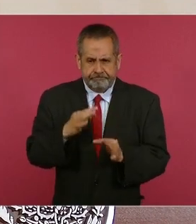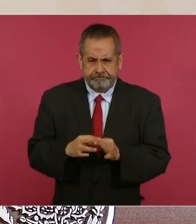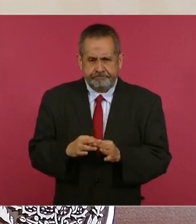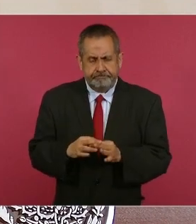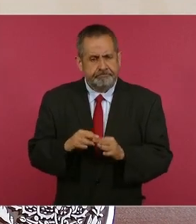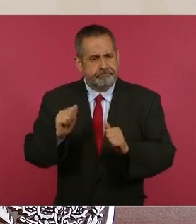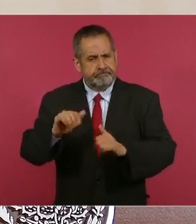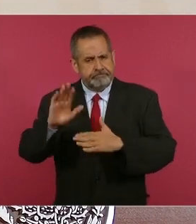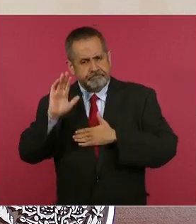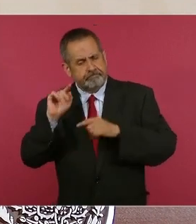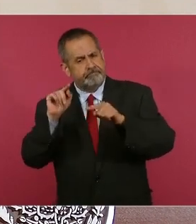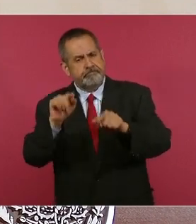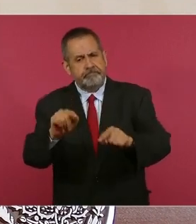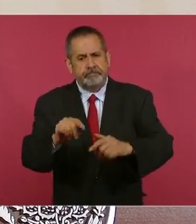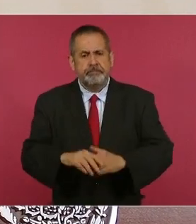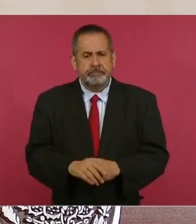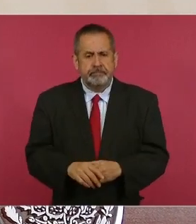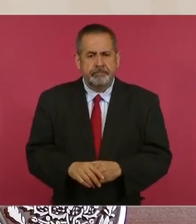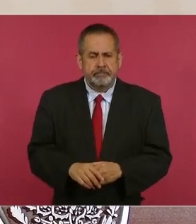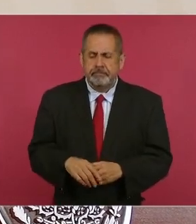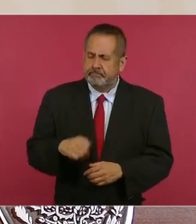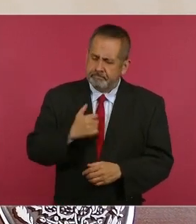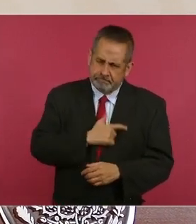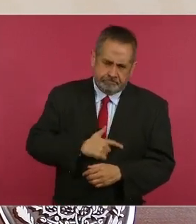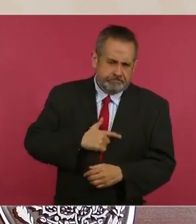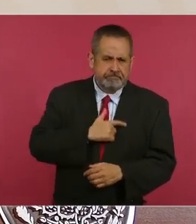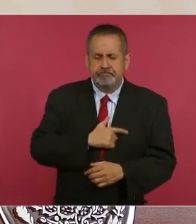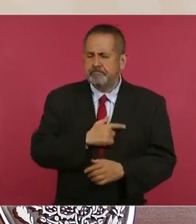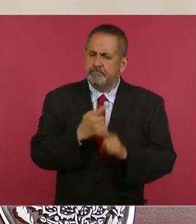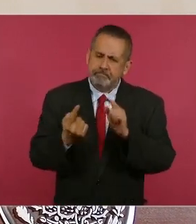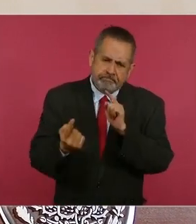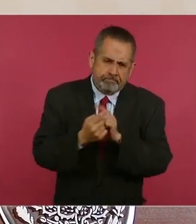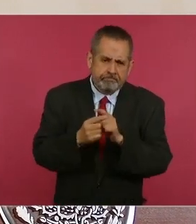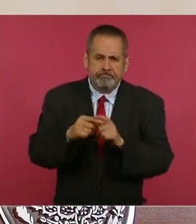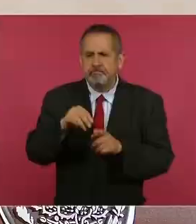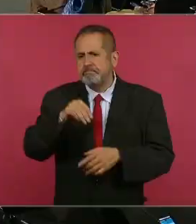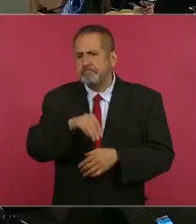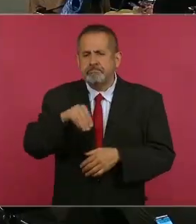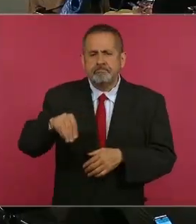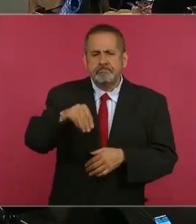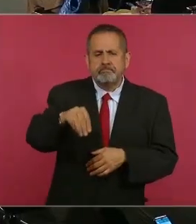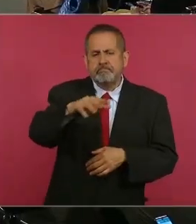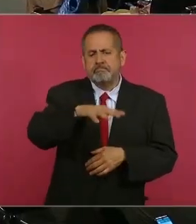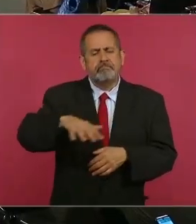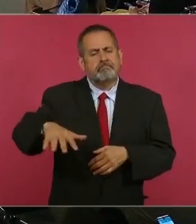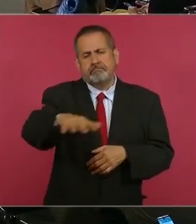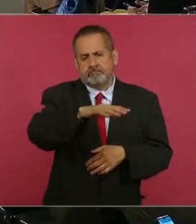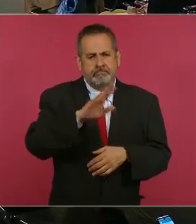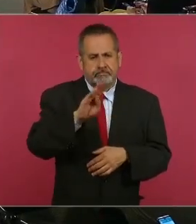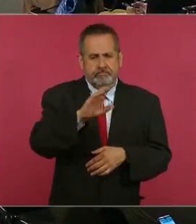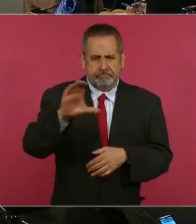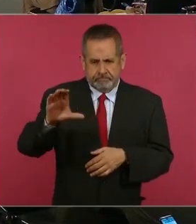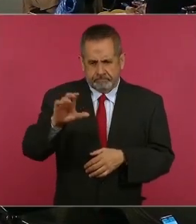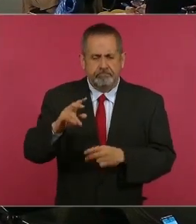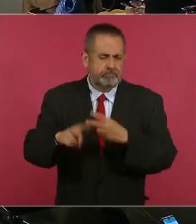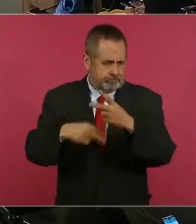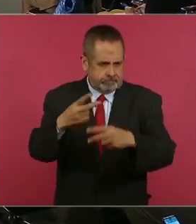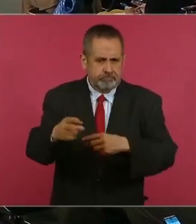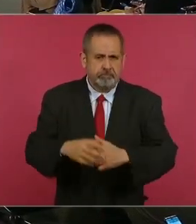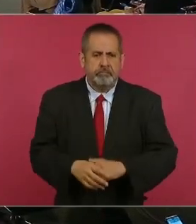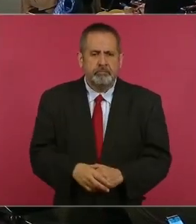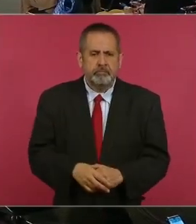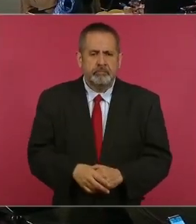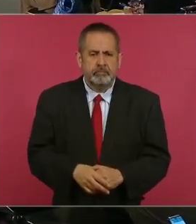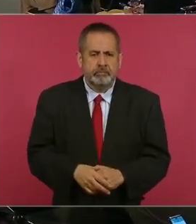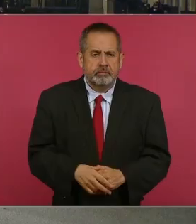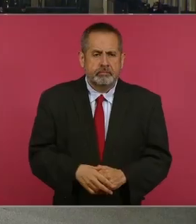el compromiso y me va a dar mucho gusto recorrer Baja California. Muy